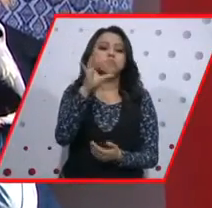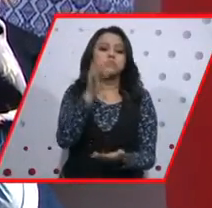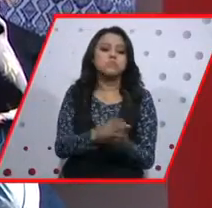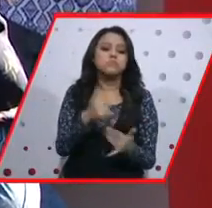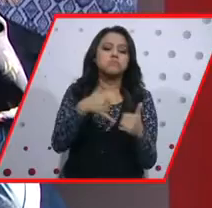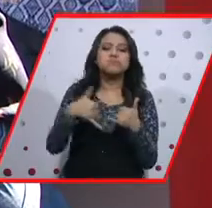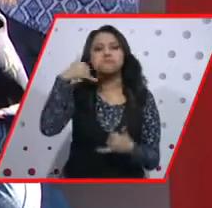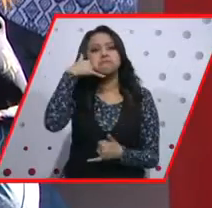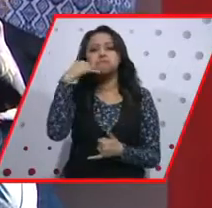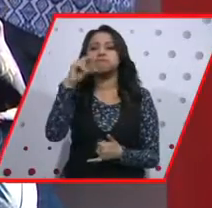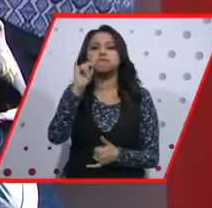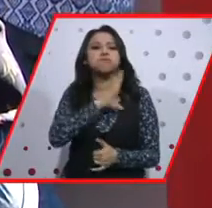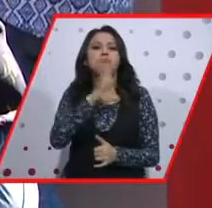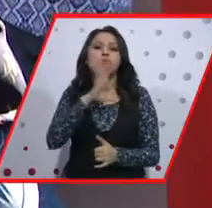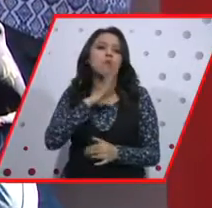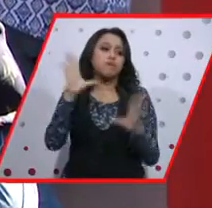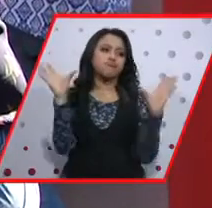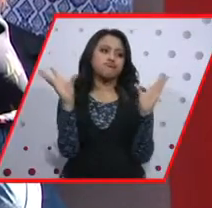lo pagaba.